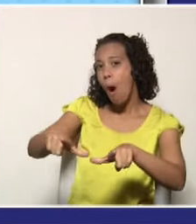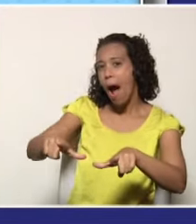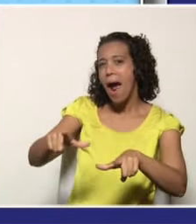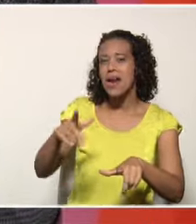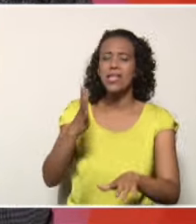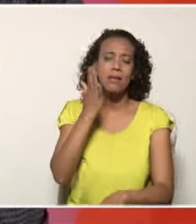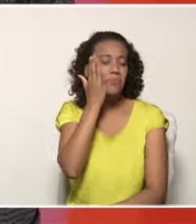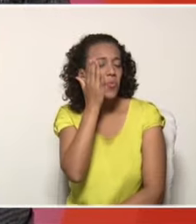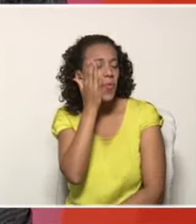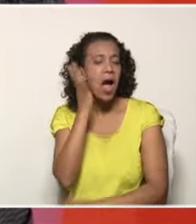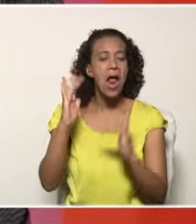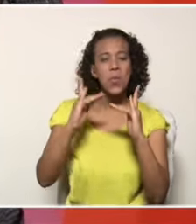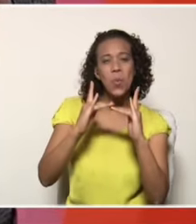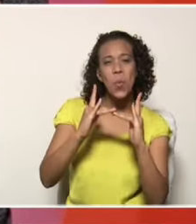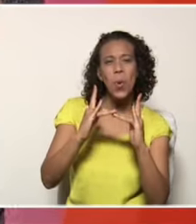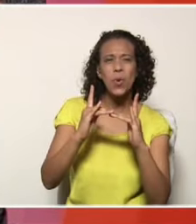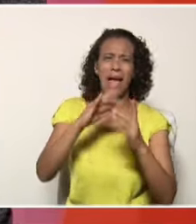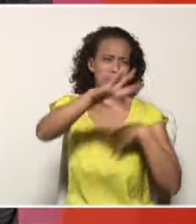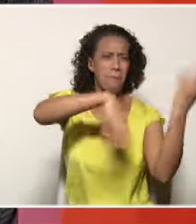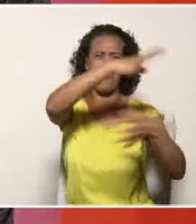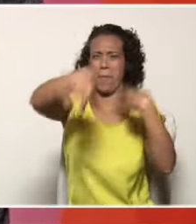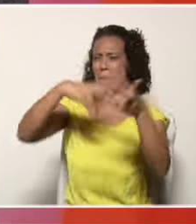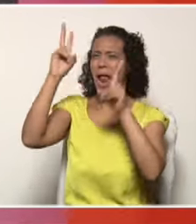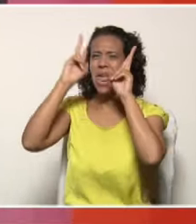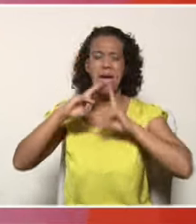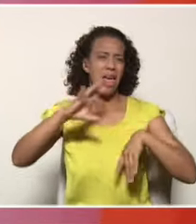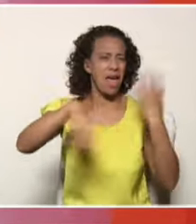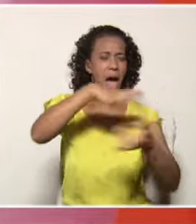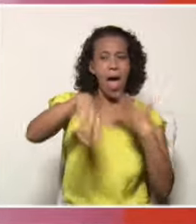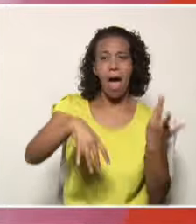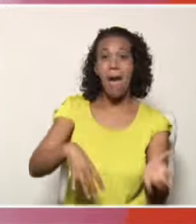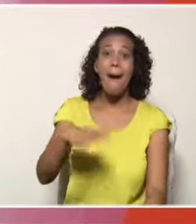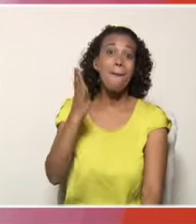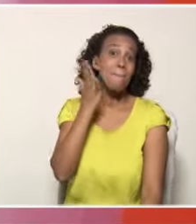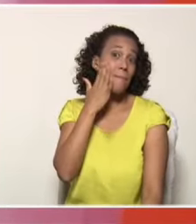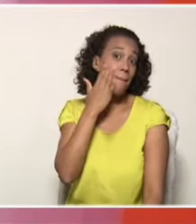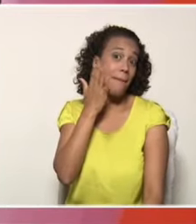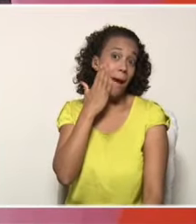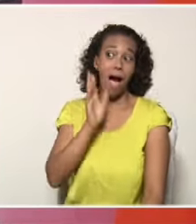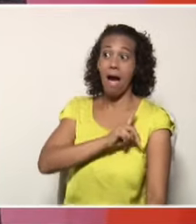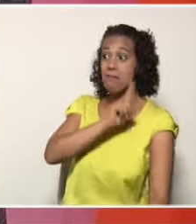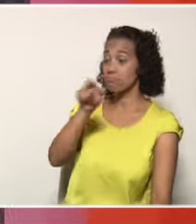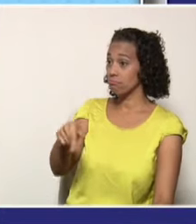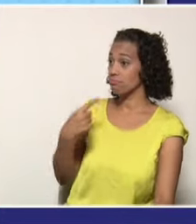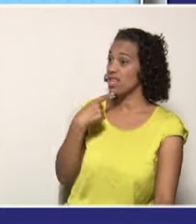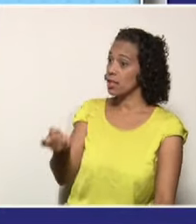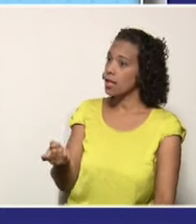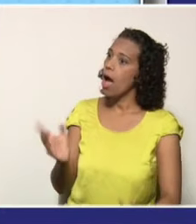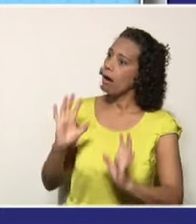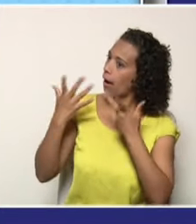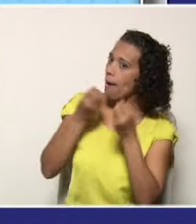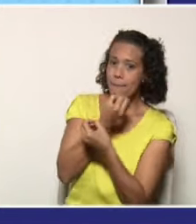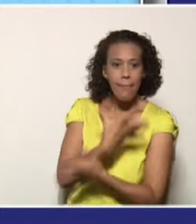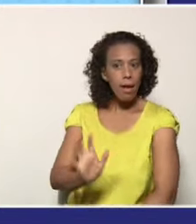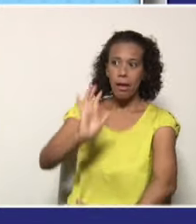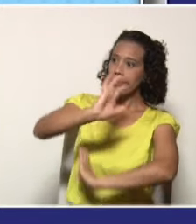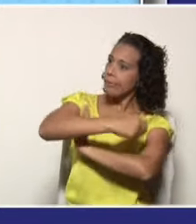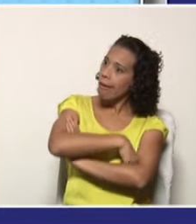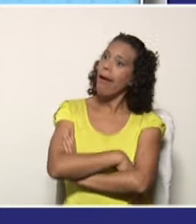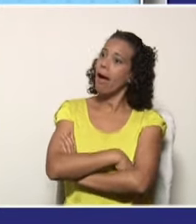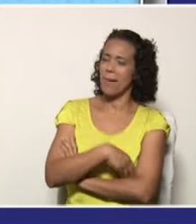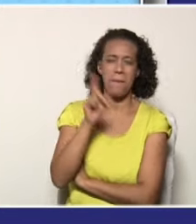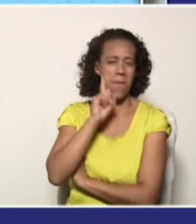muy sucio, ¿ok? No tuviste ese hábito de limpiarlo hoy, se te olvidó. Llega tu mami y te dice, qué limpio está tu cuarto, pero